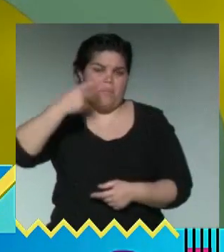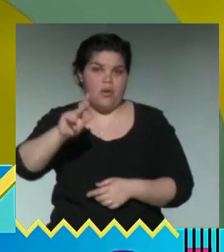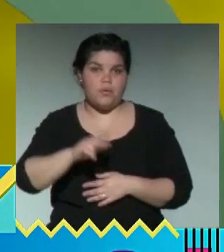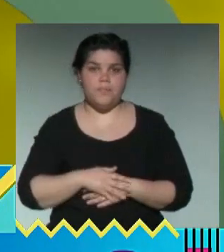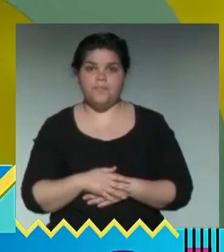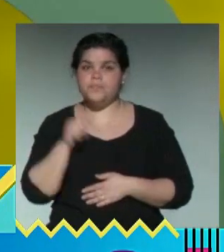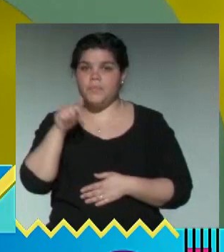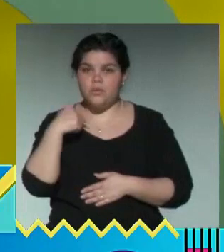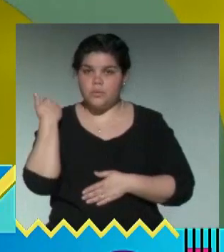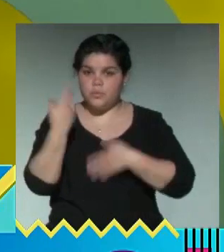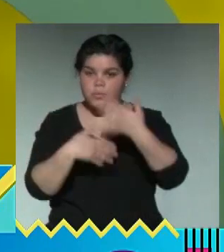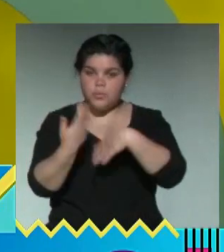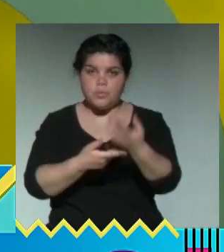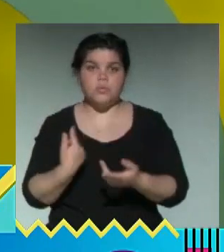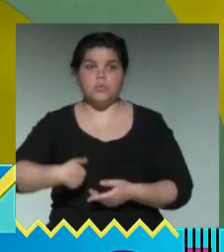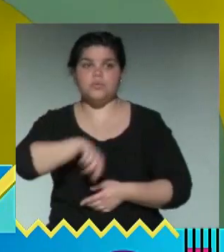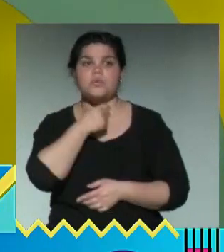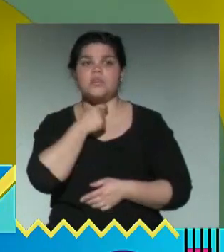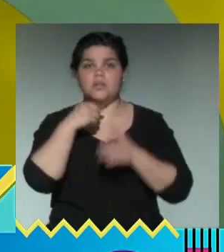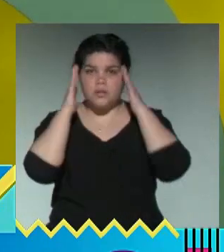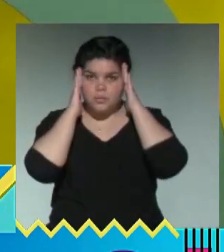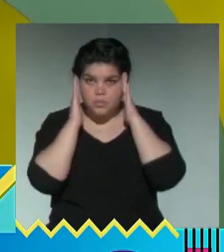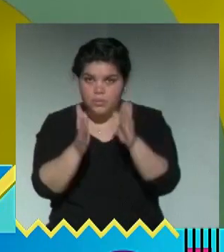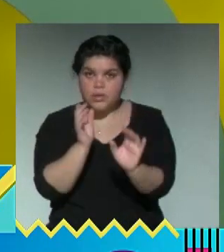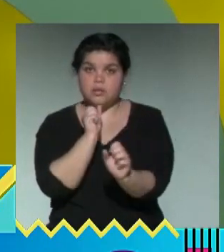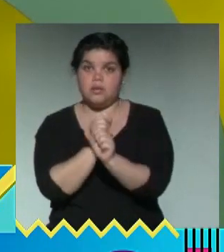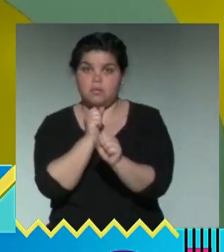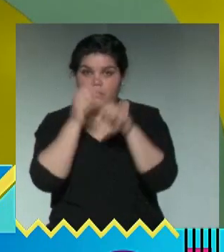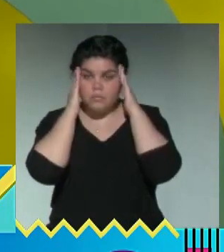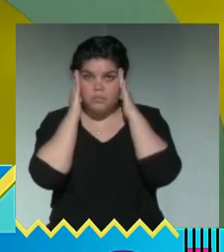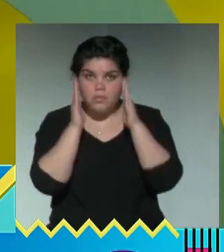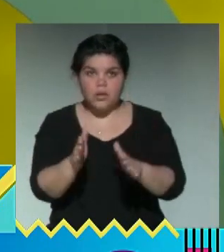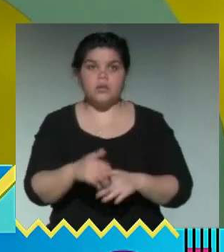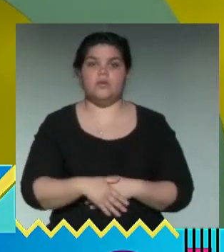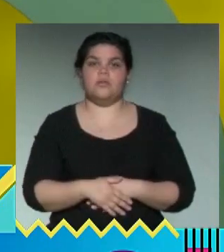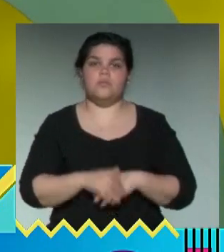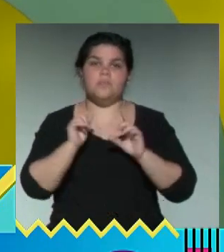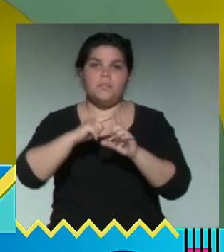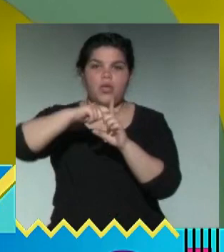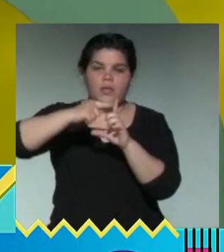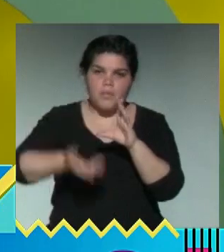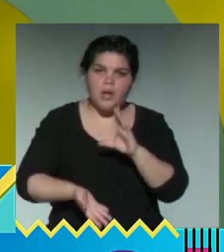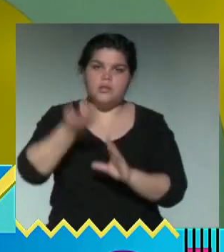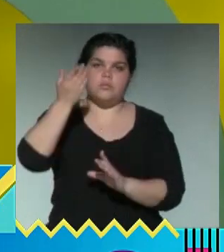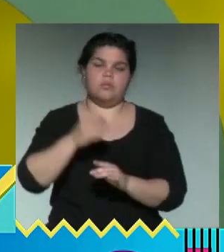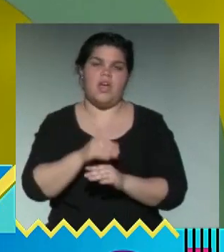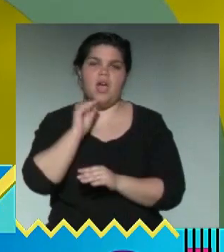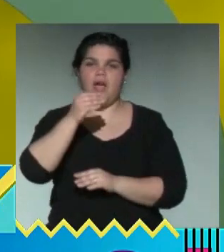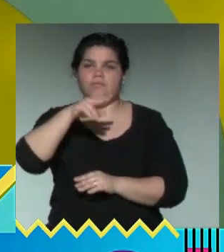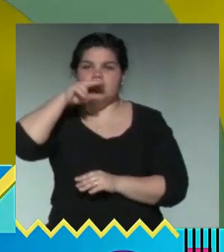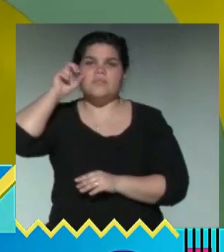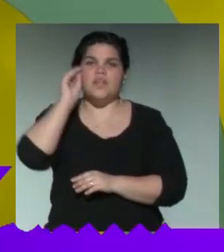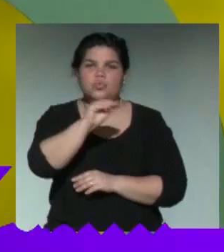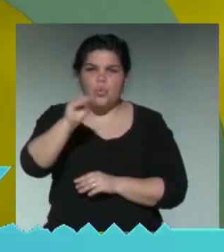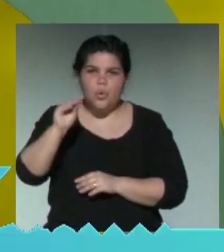causa fundamental, si queremos trabajar sobre la causa, es la emisión de gases de efecto invernadero, dióxido de carbono y otros gases. Y ahí es